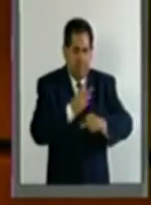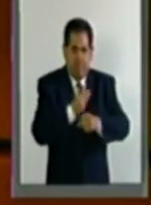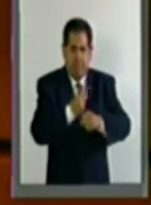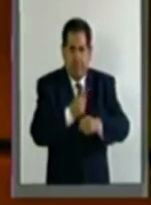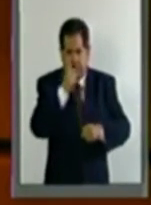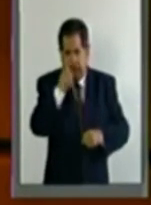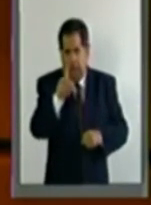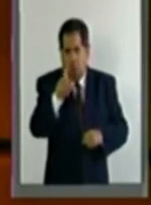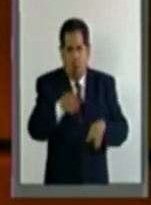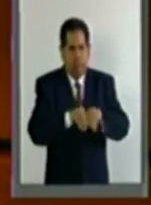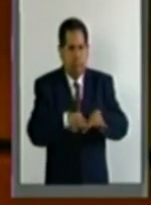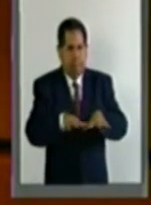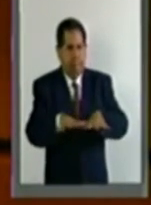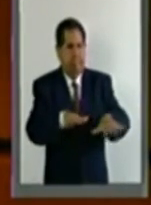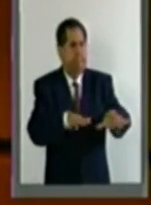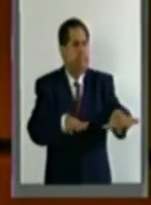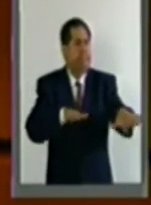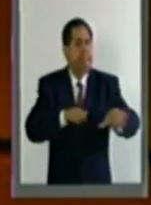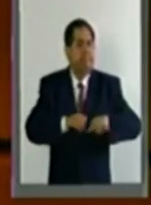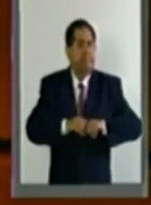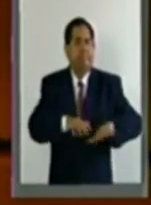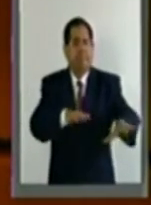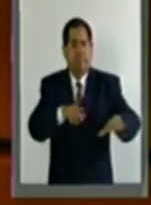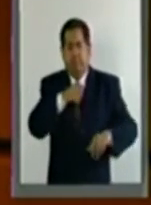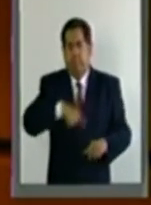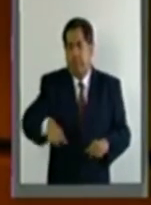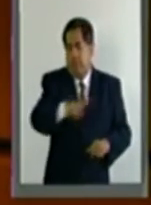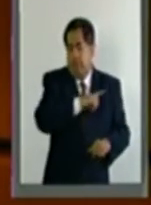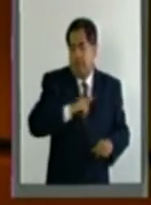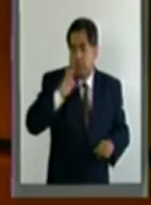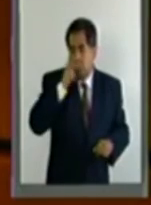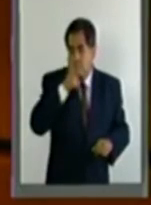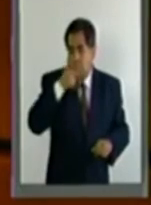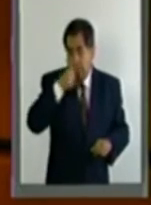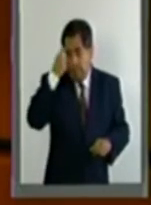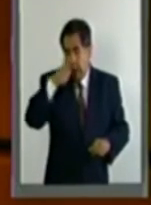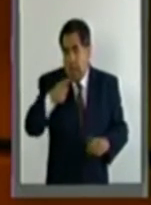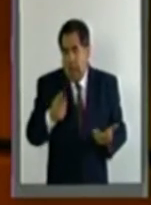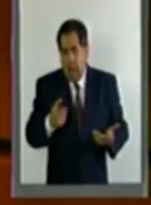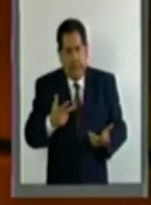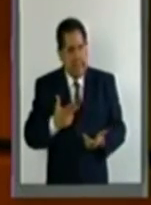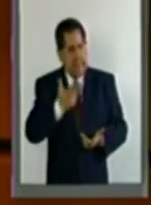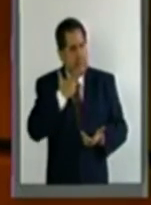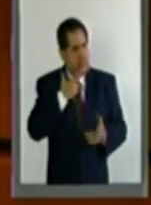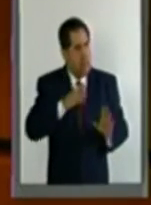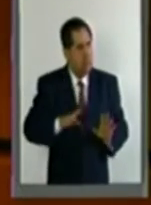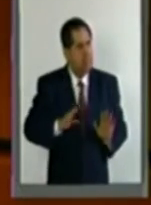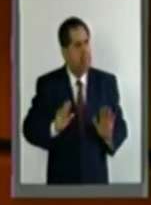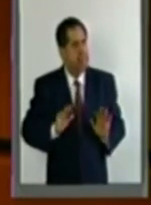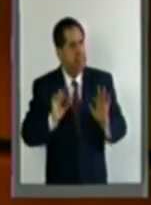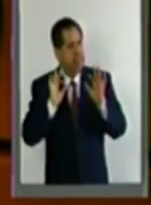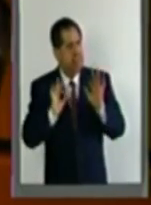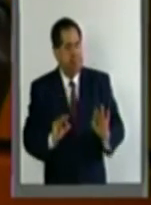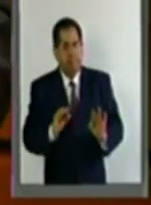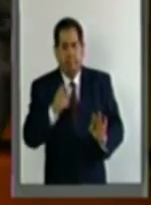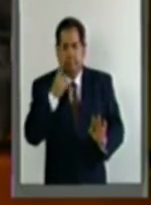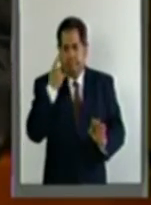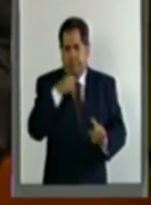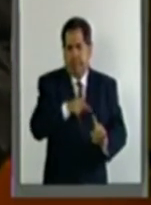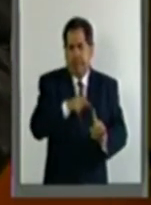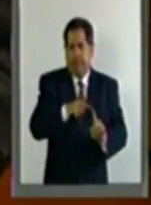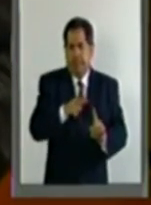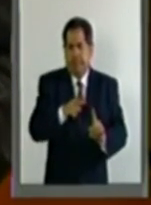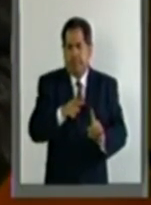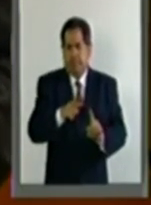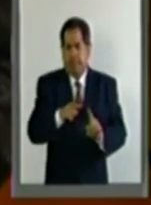infraestructura hidráulica que permita la eficiencia en los